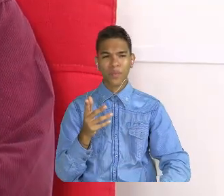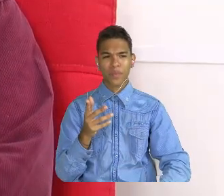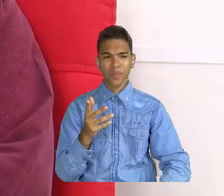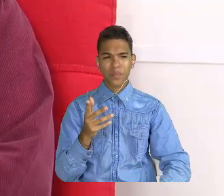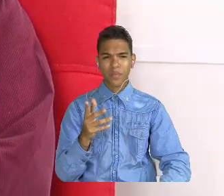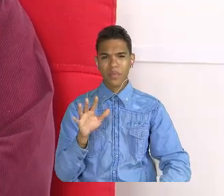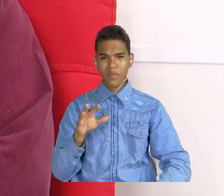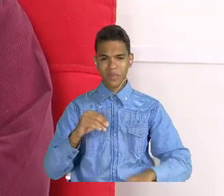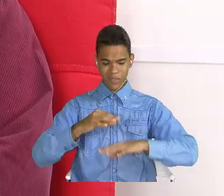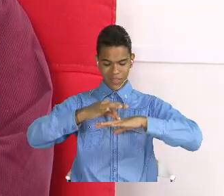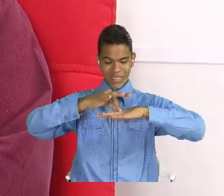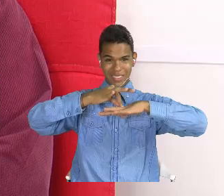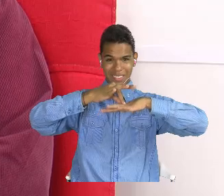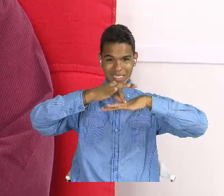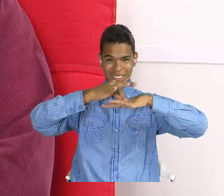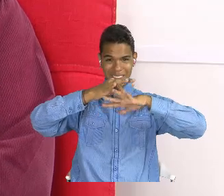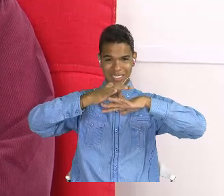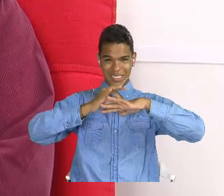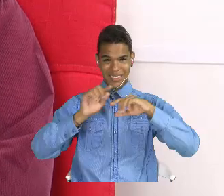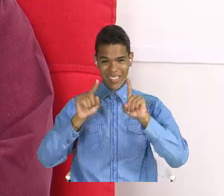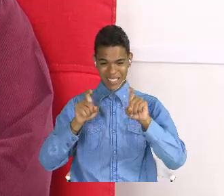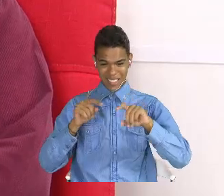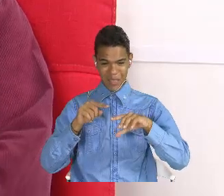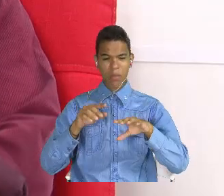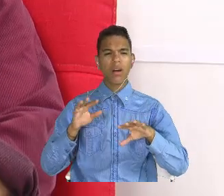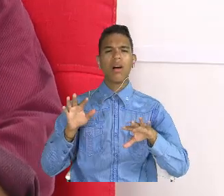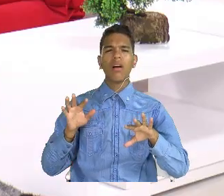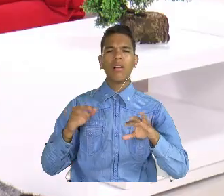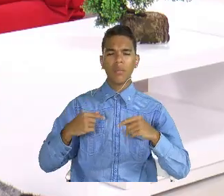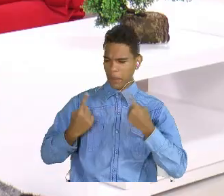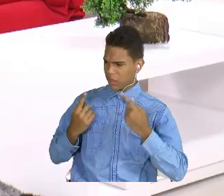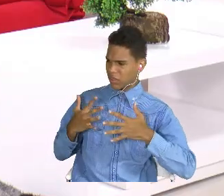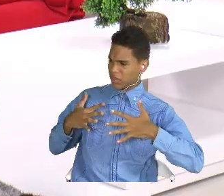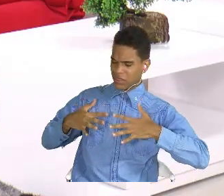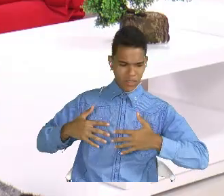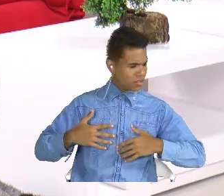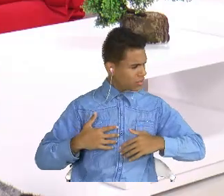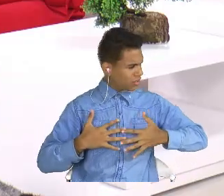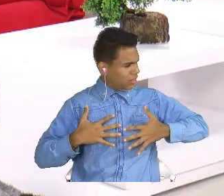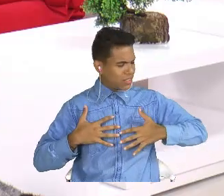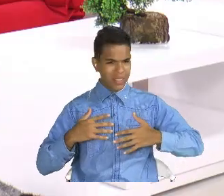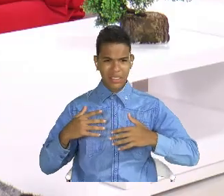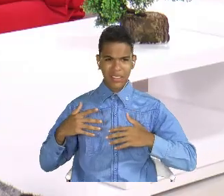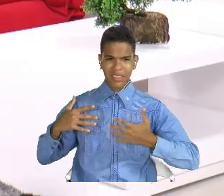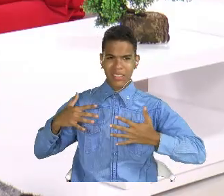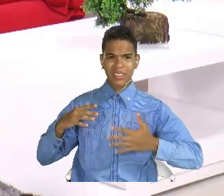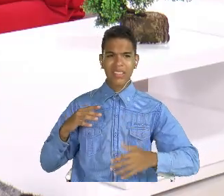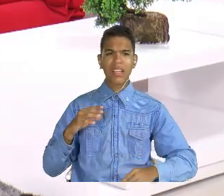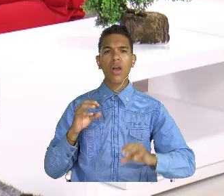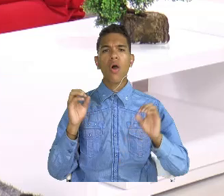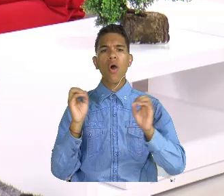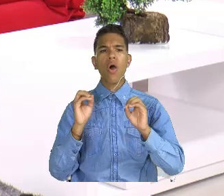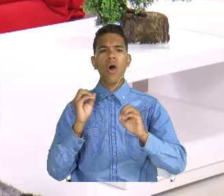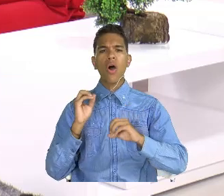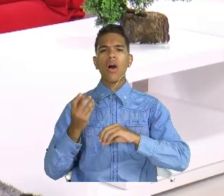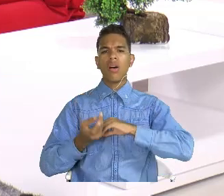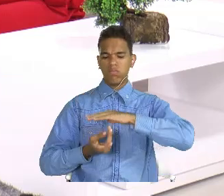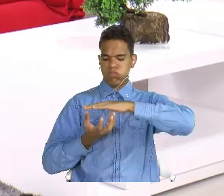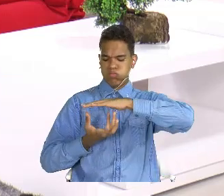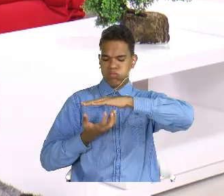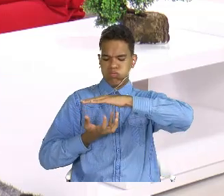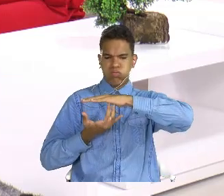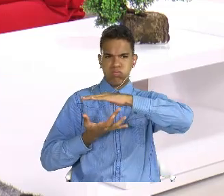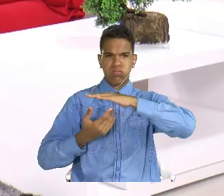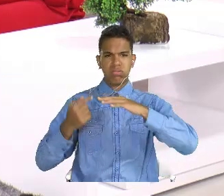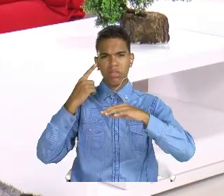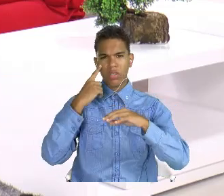terminaciones nerviosas. Entonces el paciente se vuelve muy insensible. Se puede estar pinchando, puede estar quemándose, subiéndose a una moto